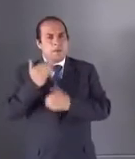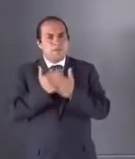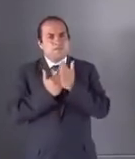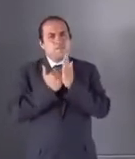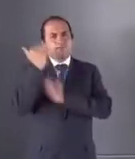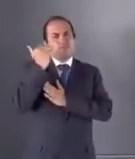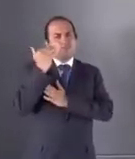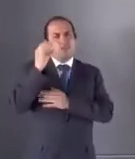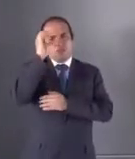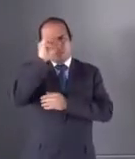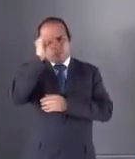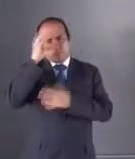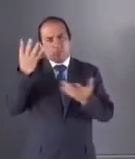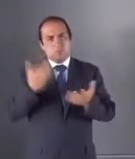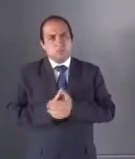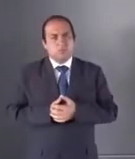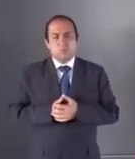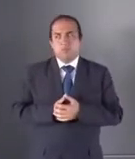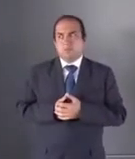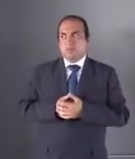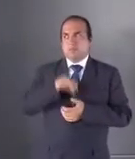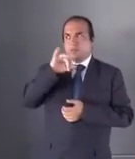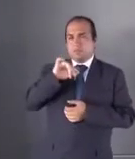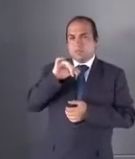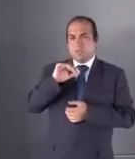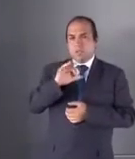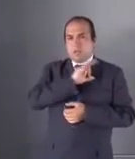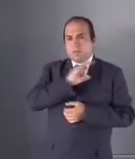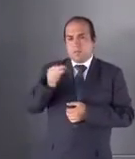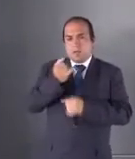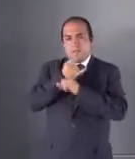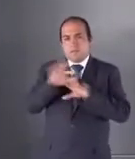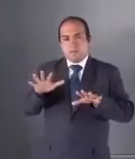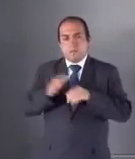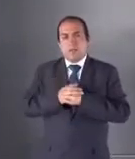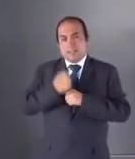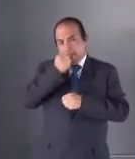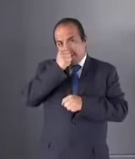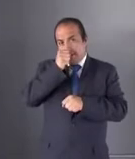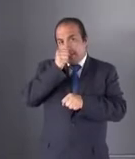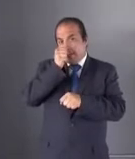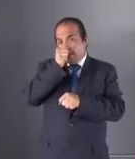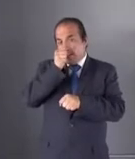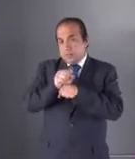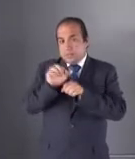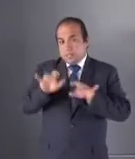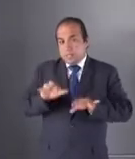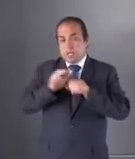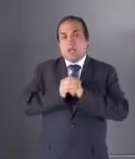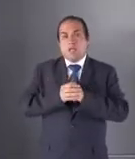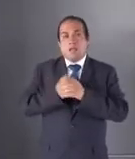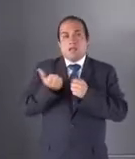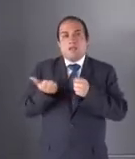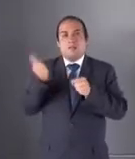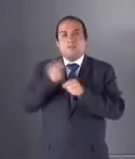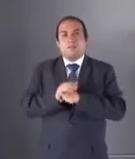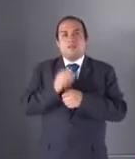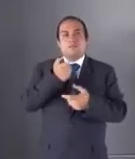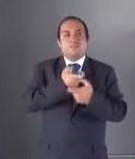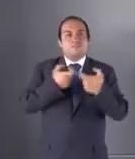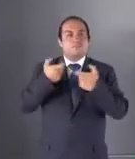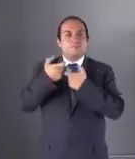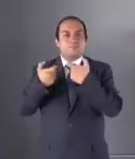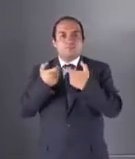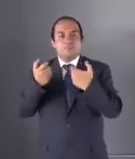las observaciones? Sí, ahí lo puede informar la Secretaria de Administración y Finanzas. Se están revisando